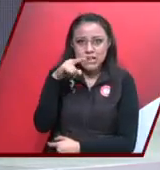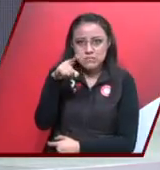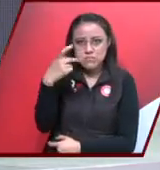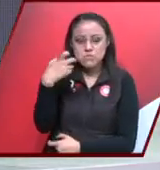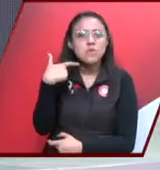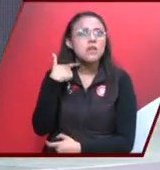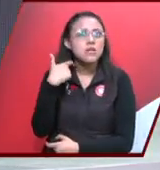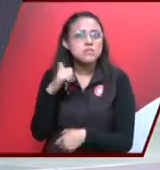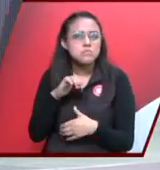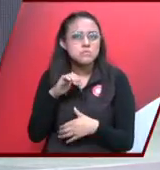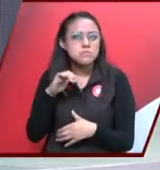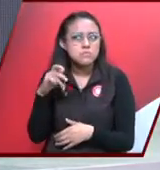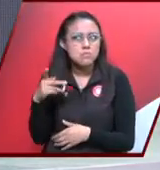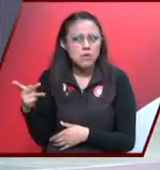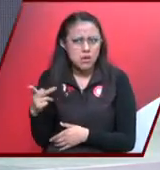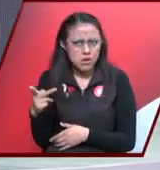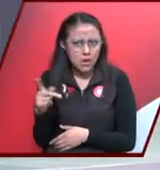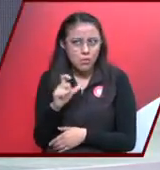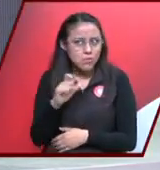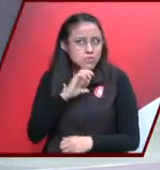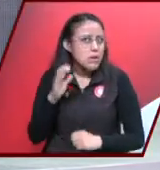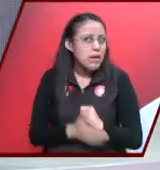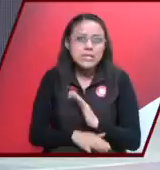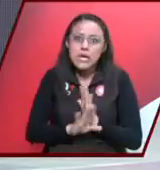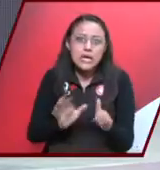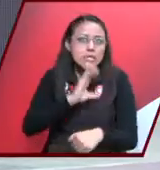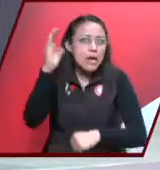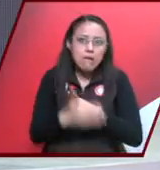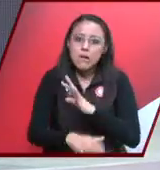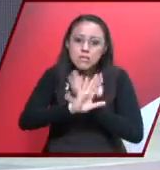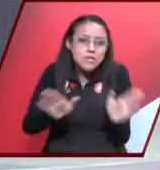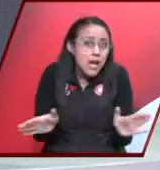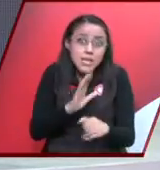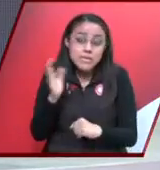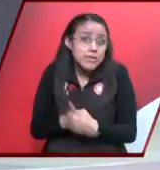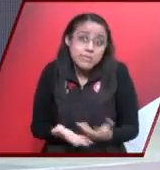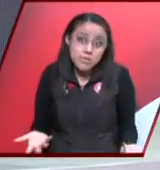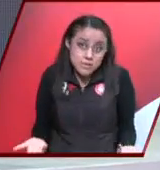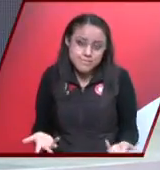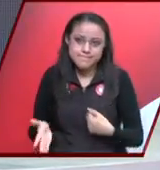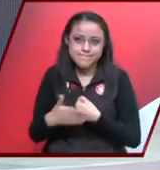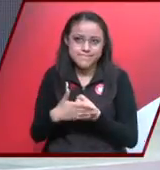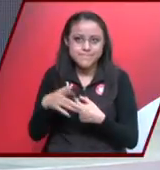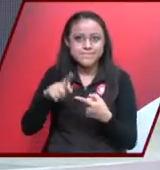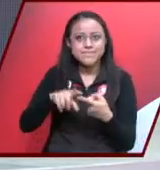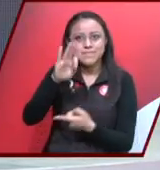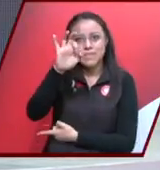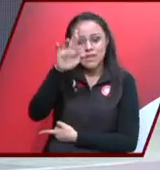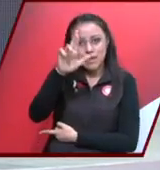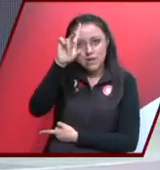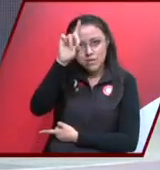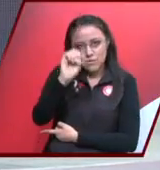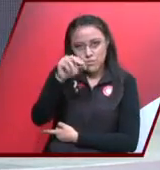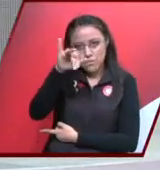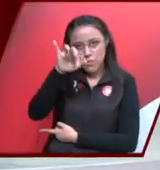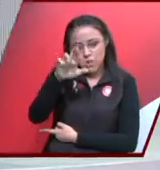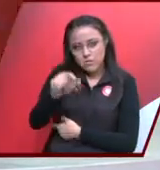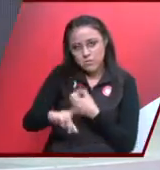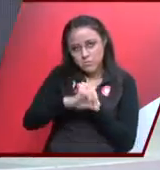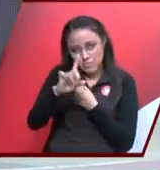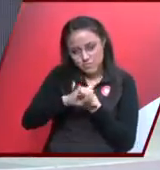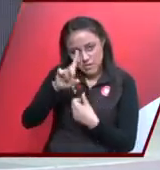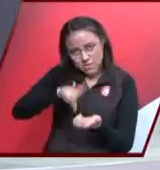expareja. Cuando las cosas se acaban y se acabaron. Fernando Moreno nos platica el infiernito que están